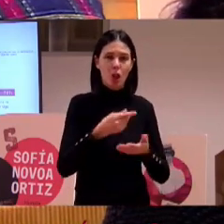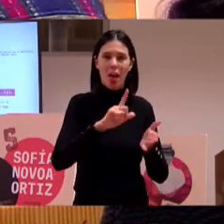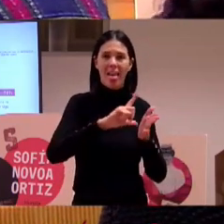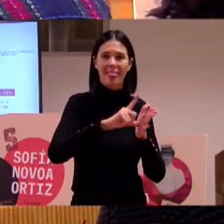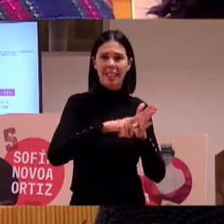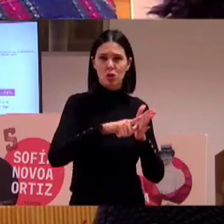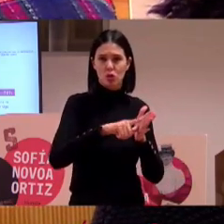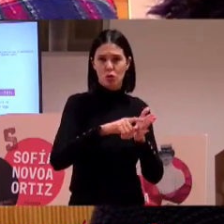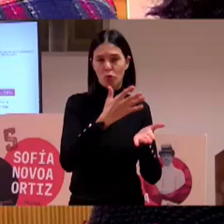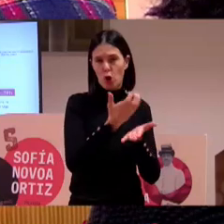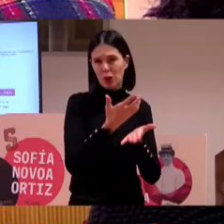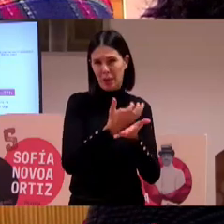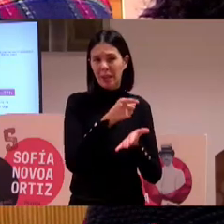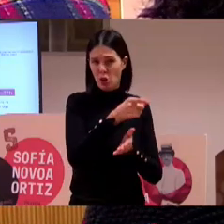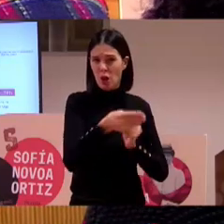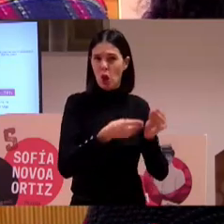Colombia. Sí.